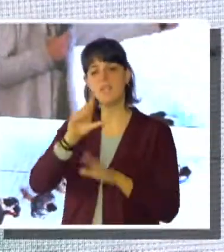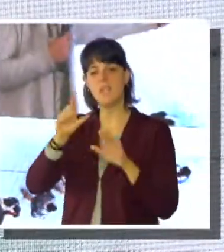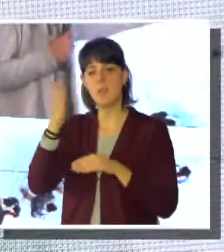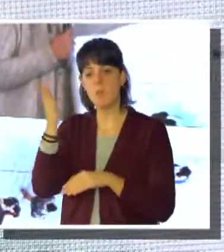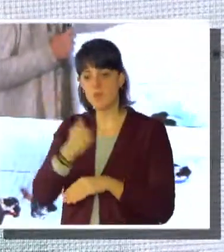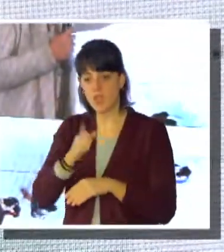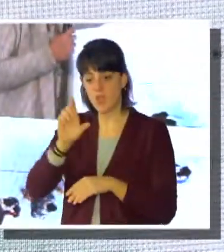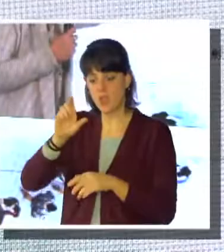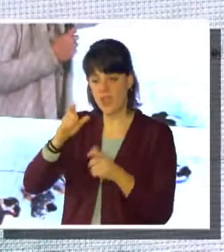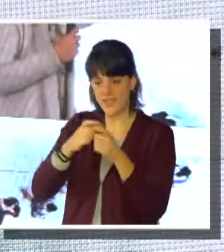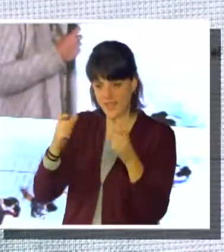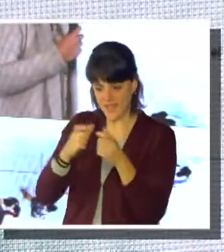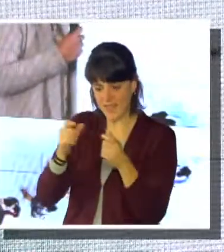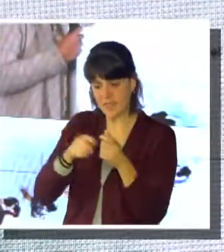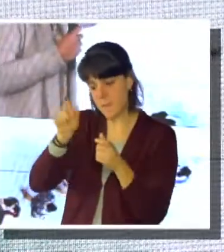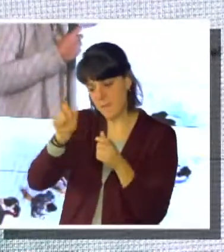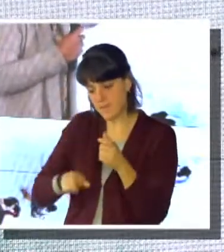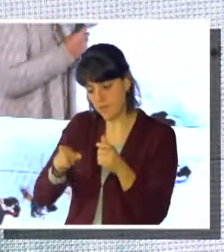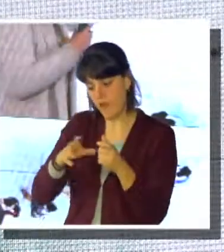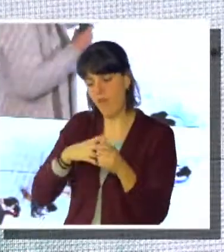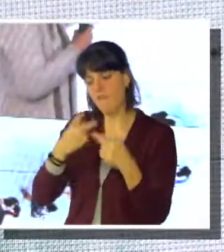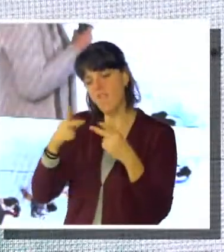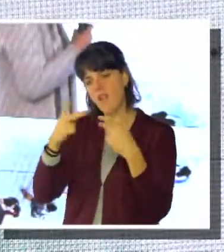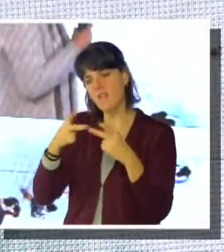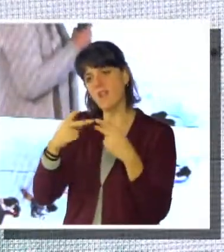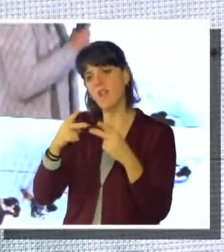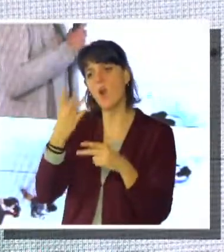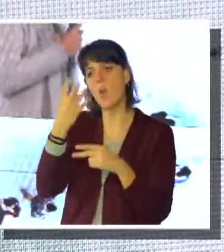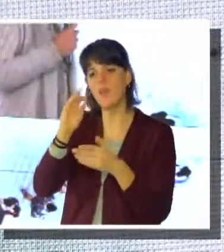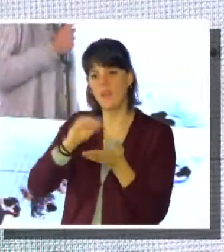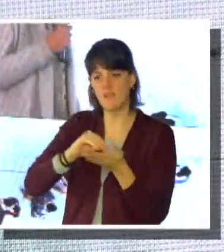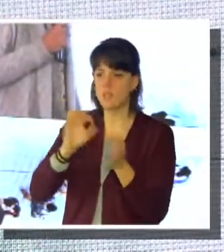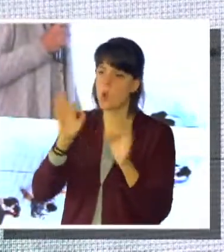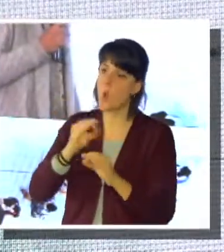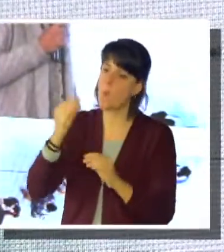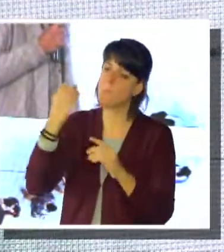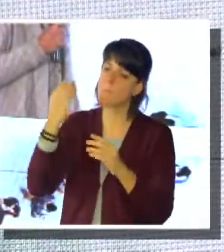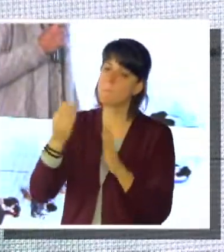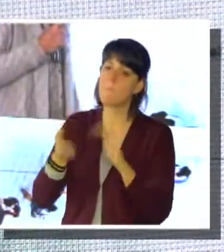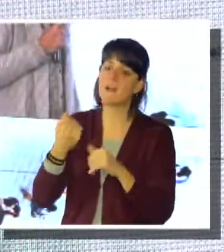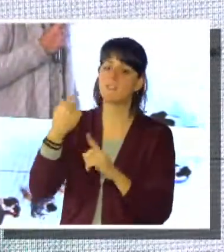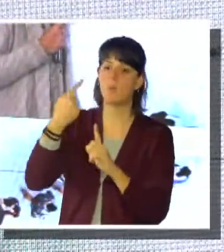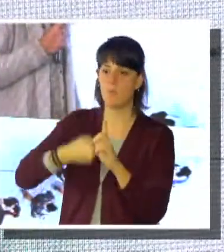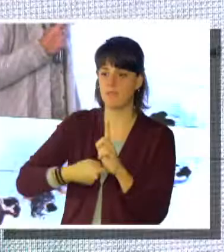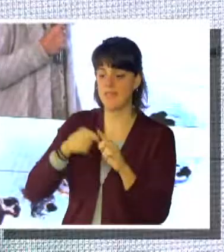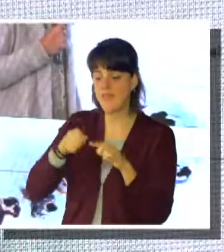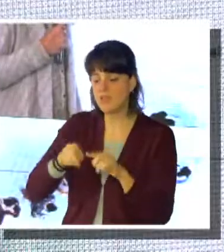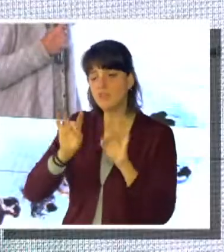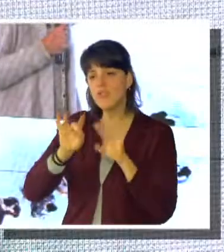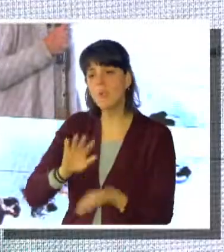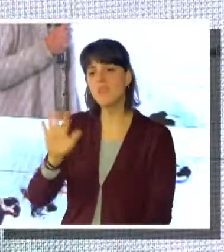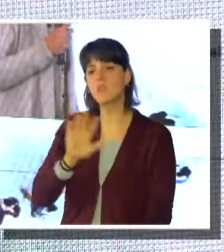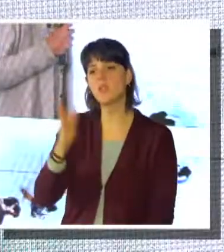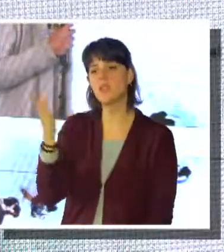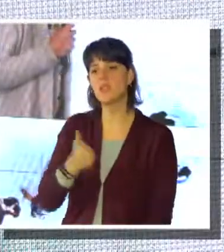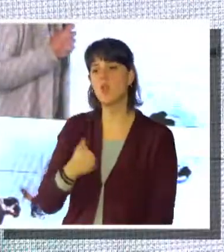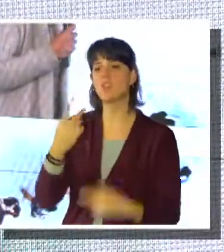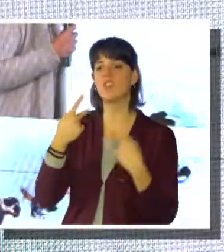un pico bastante grande con los que viajan, los puntos de corte, si bien no se distinguen, acá dice 6, acá dice 20 y acá